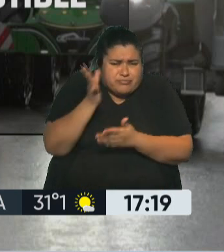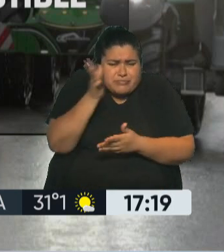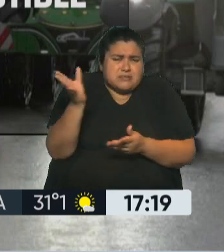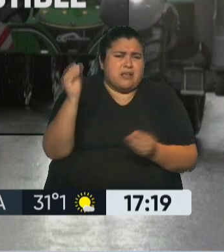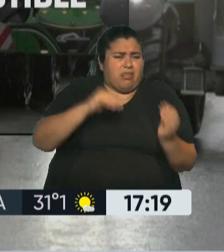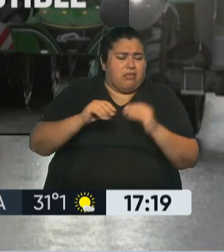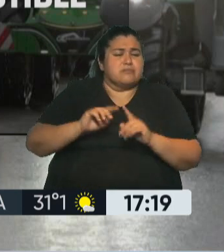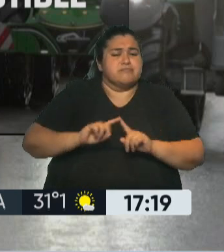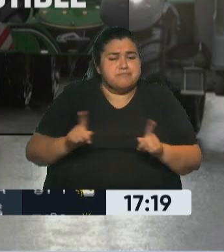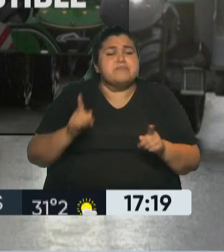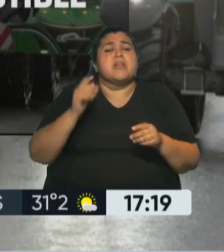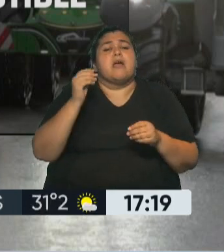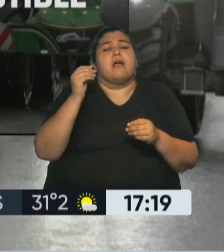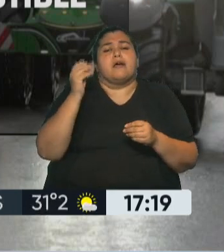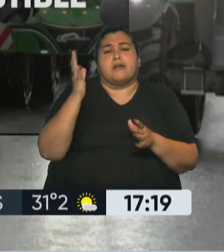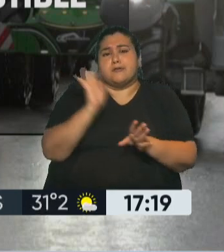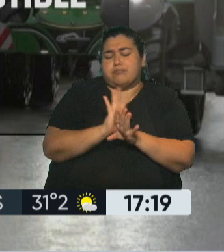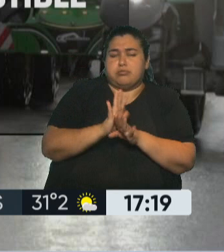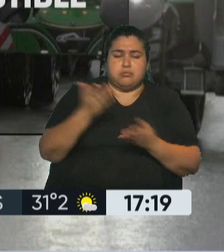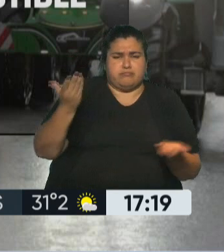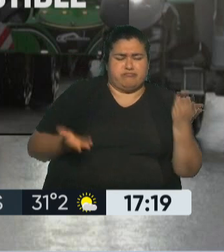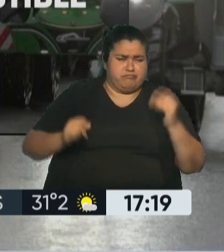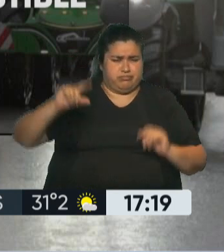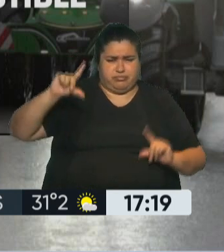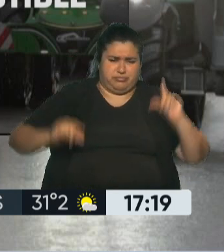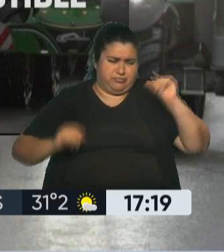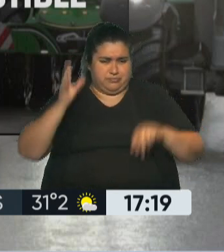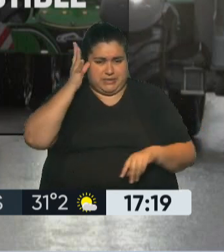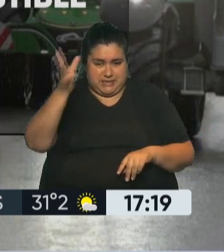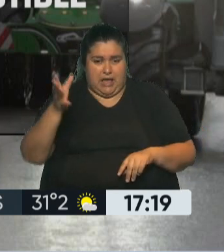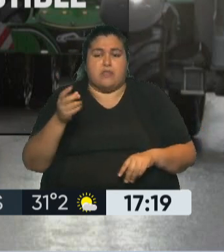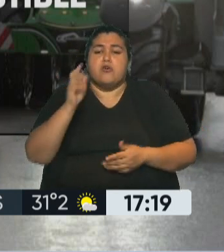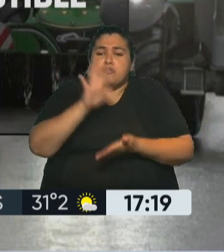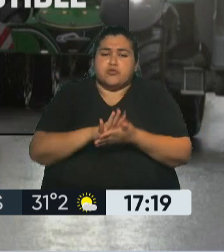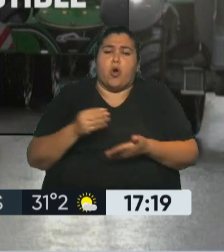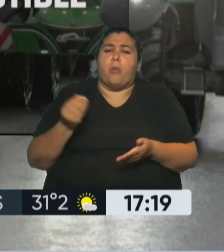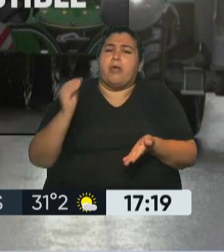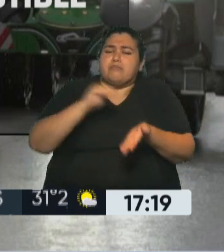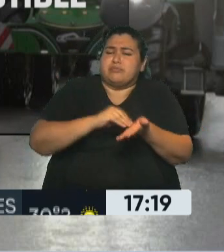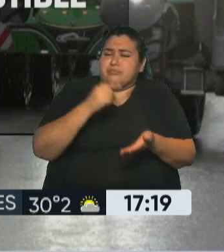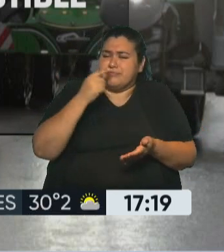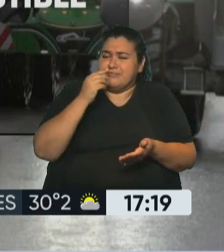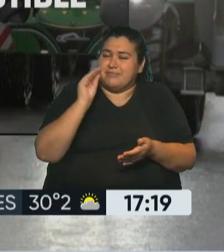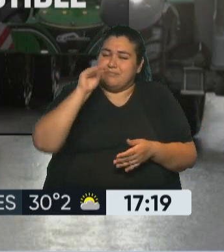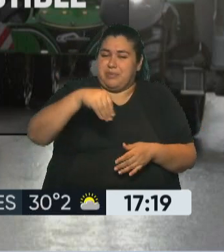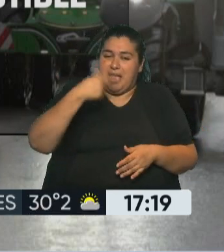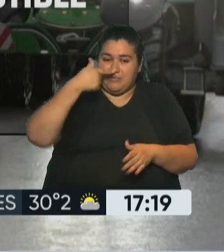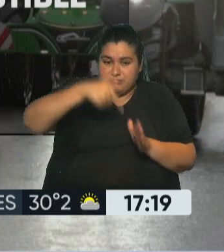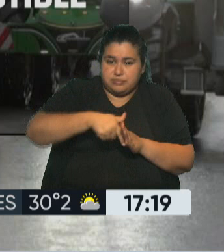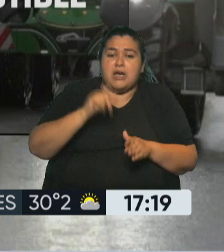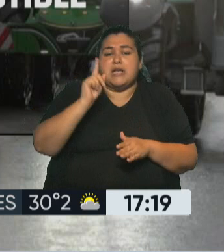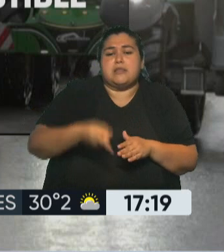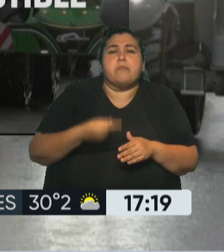Europea, competencia desleal, según dicen, eliminación de una exención sobre el combustible y restricciones